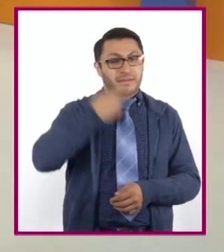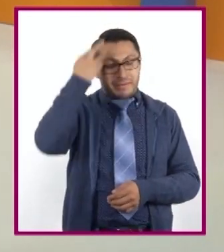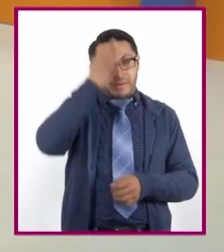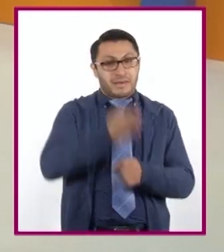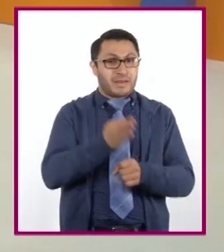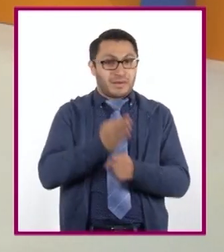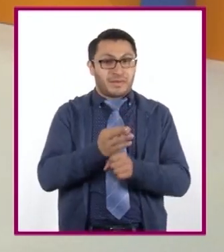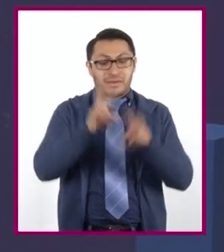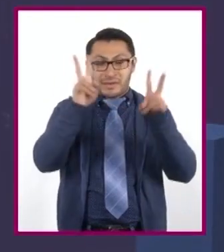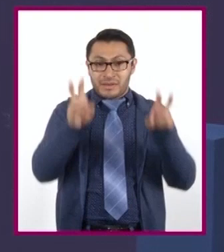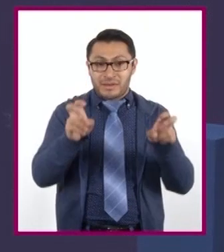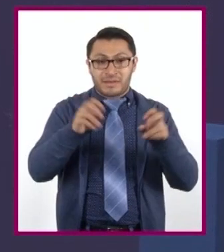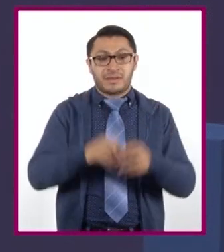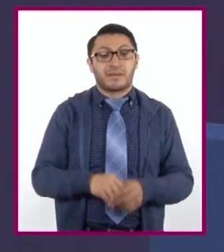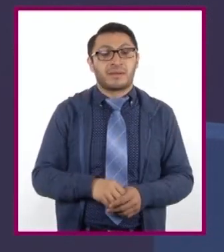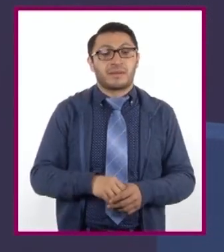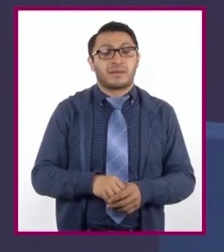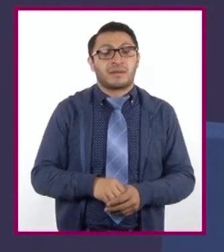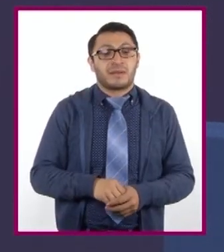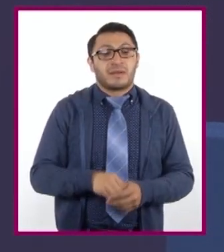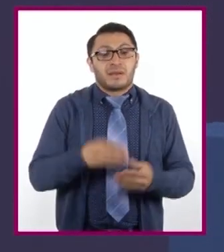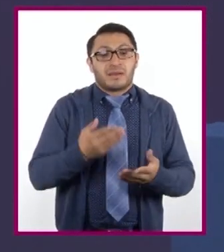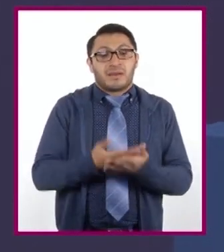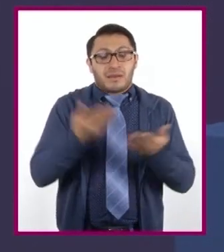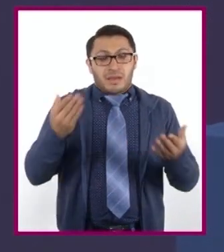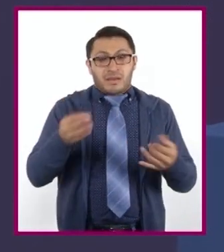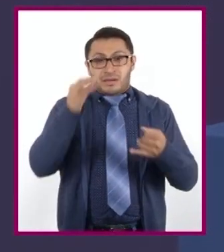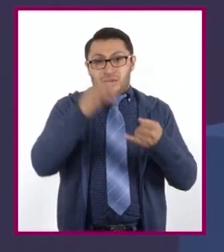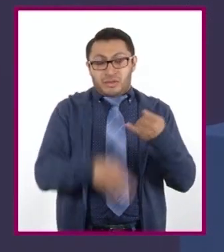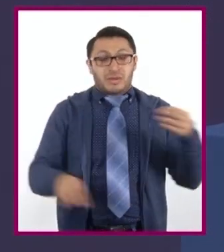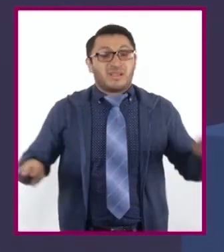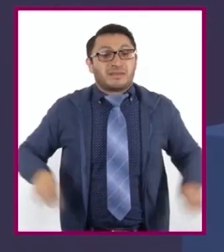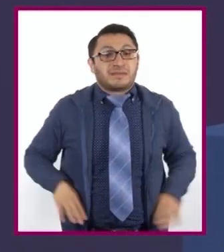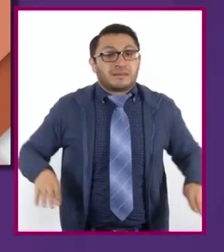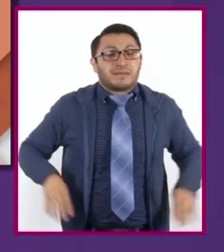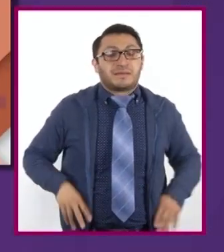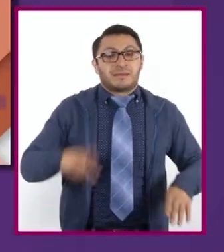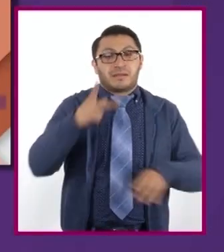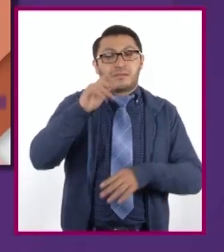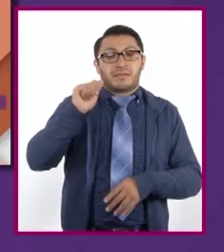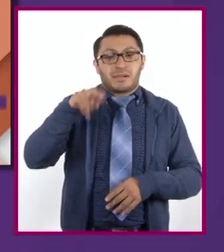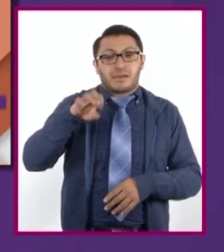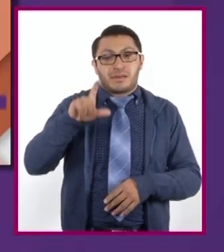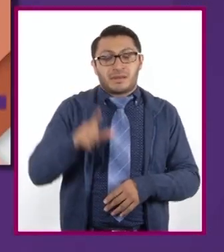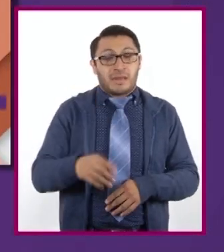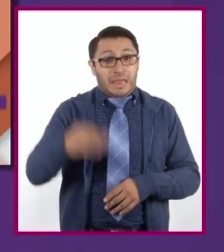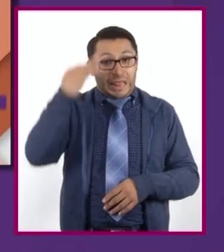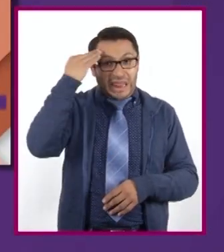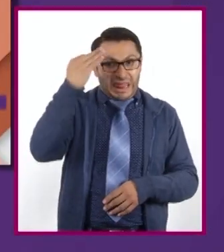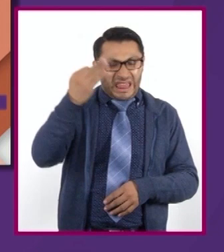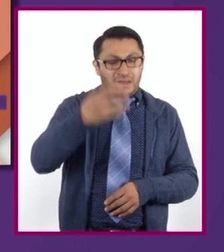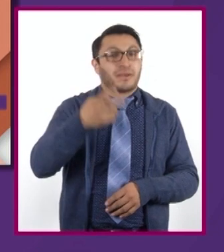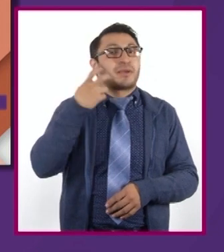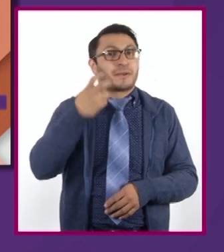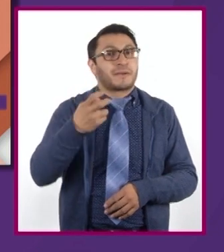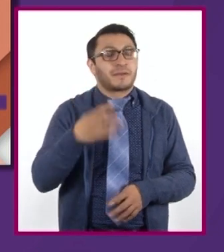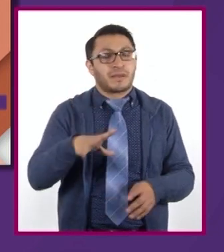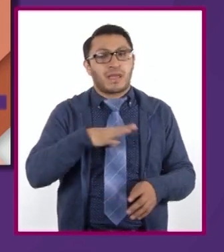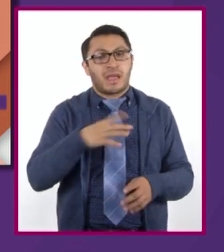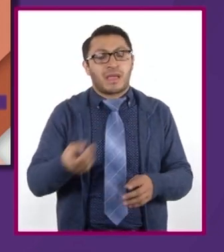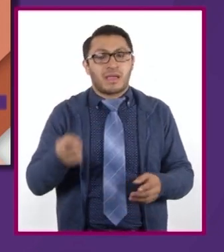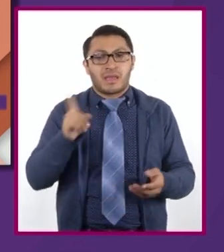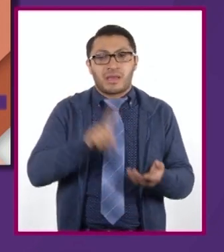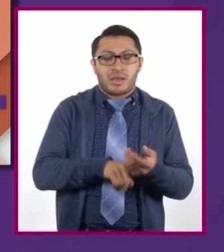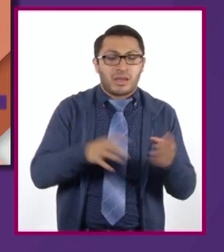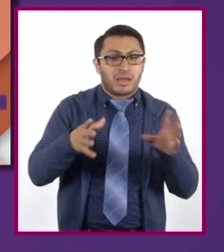hasta el momento. Vamos con la última característica del panel, el tiempo. Este se tiene que